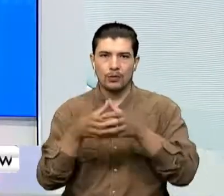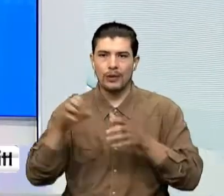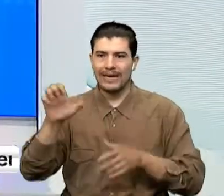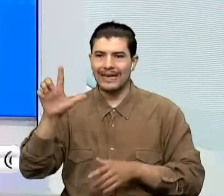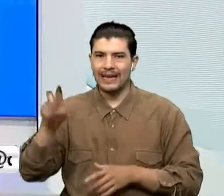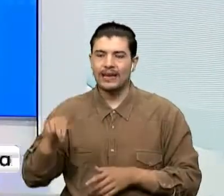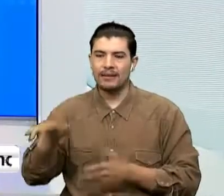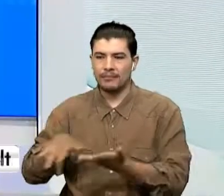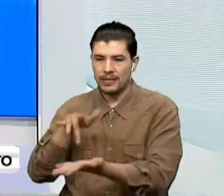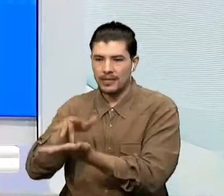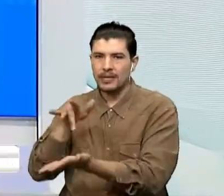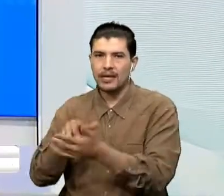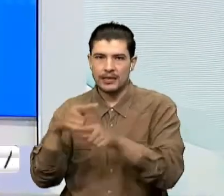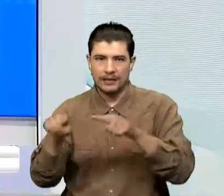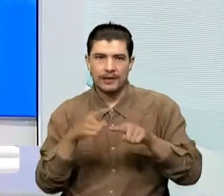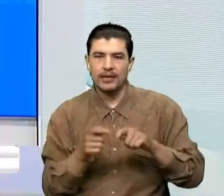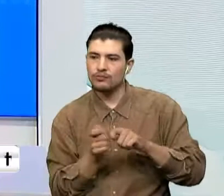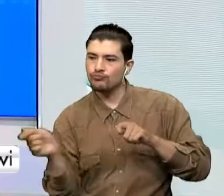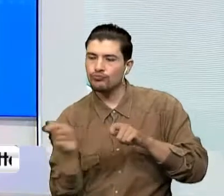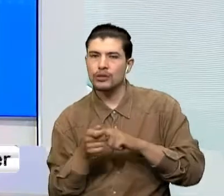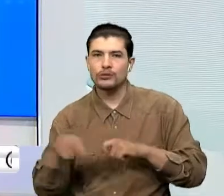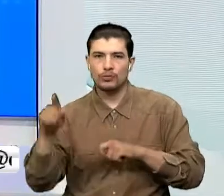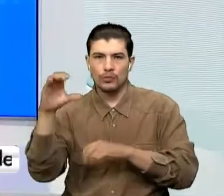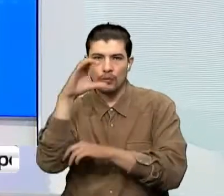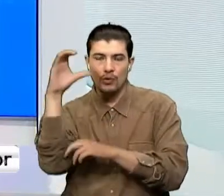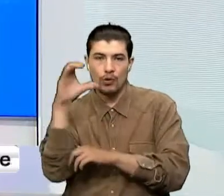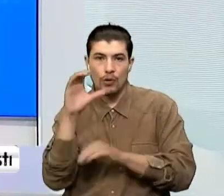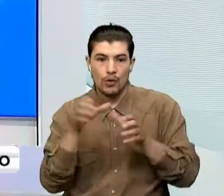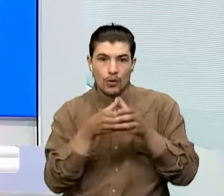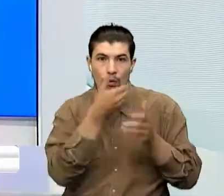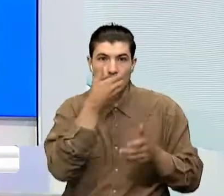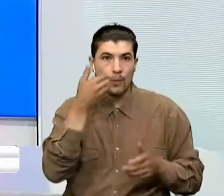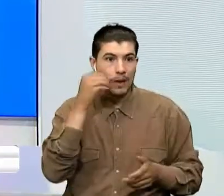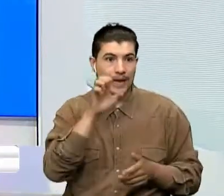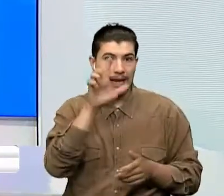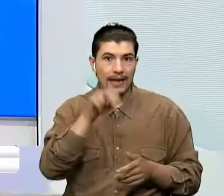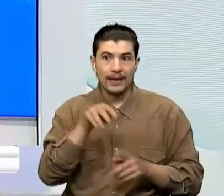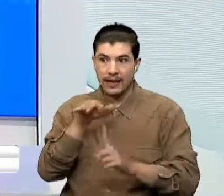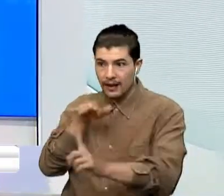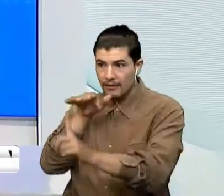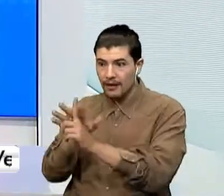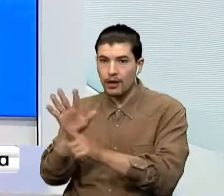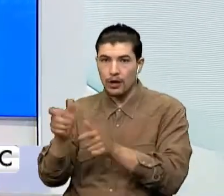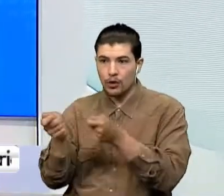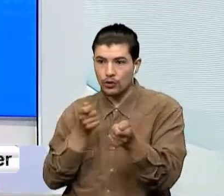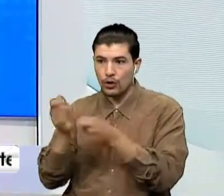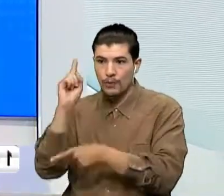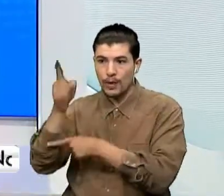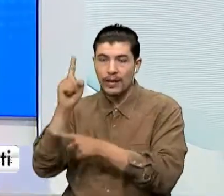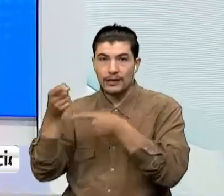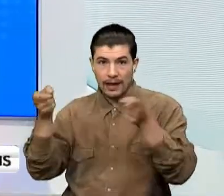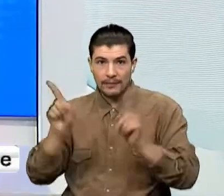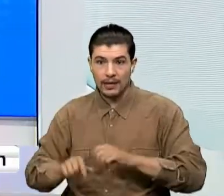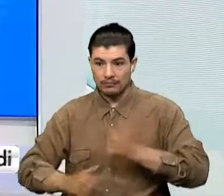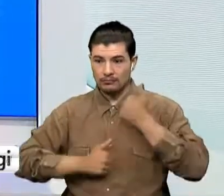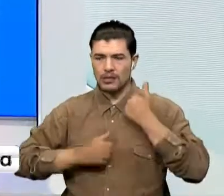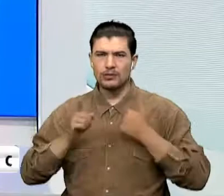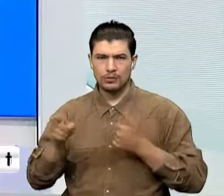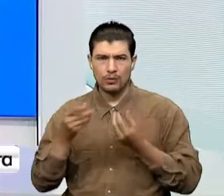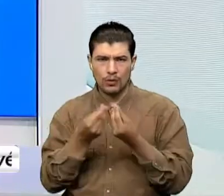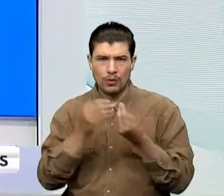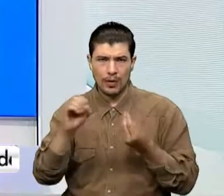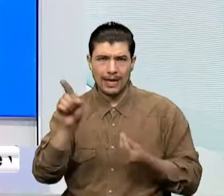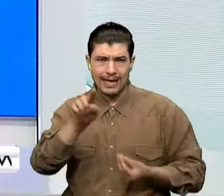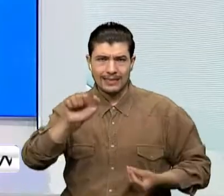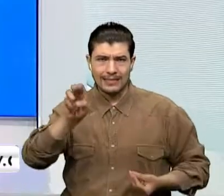que están operando en varios estados fronterizos con colombia y en el que ejercen control político y armado nos conectamos a esta hora con nuestro compañero sami el